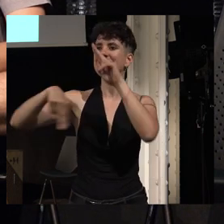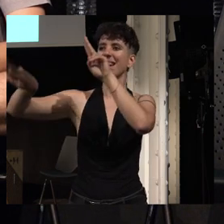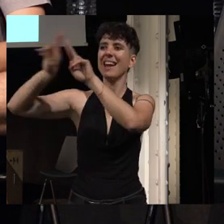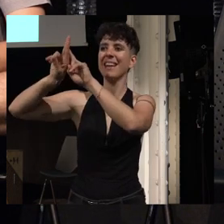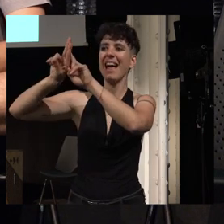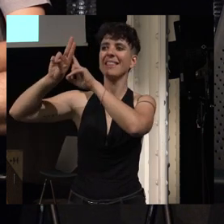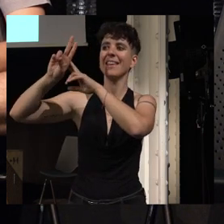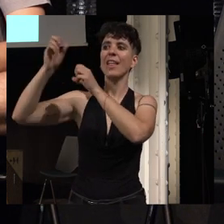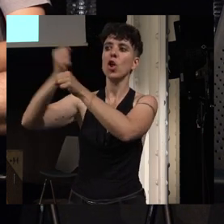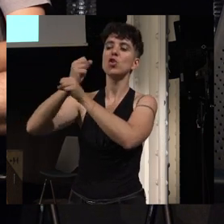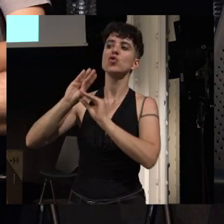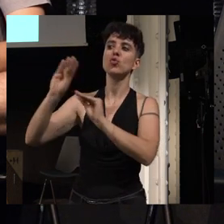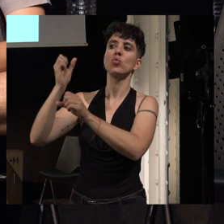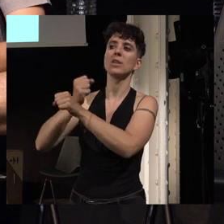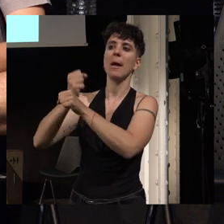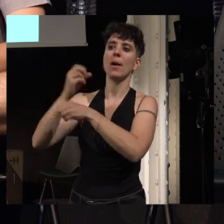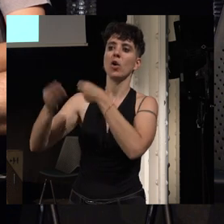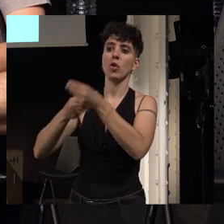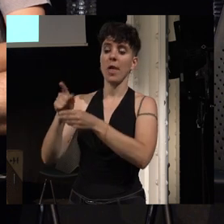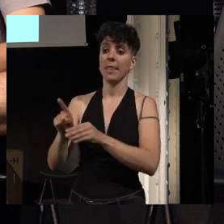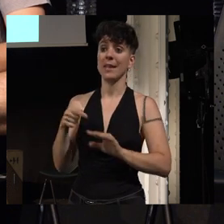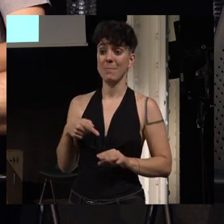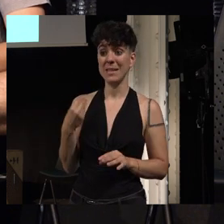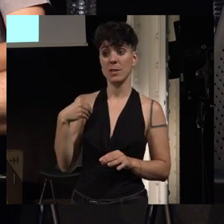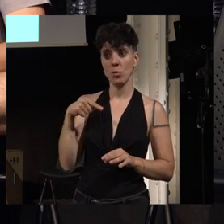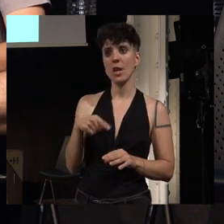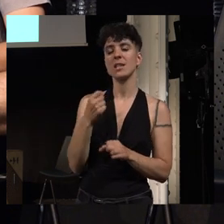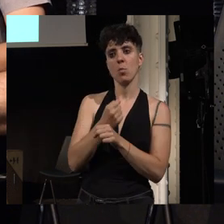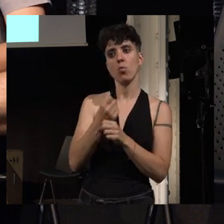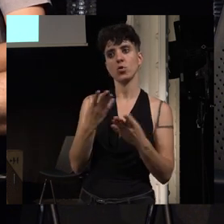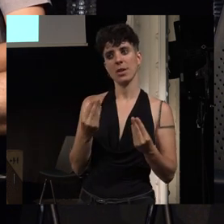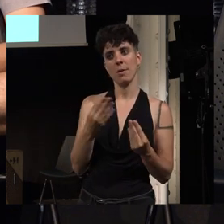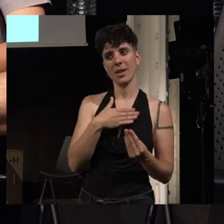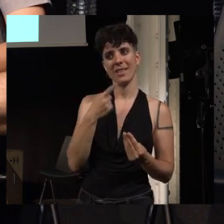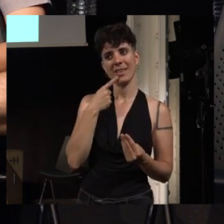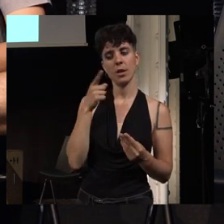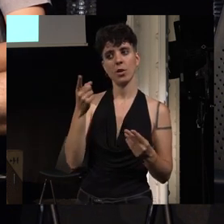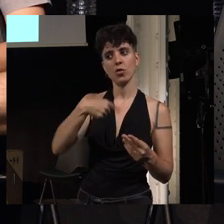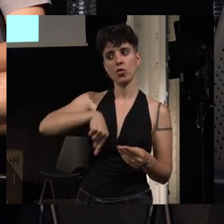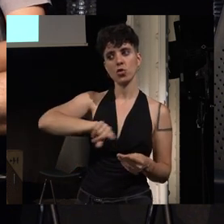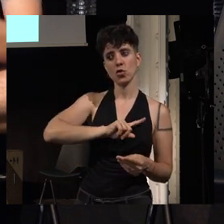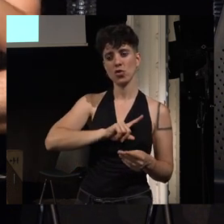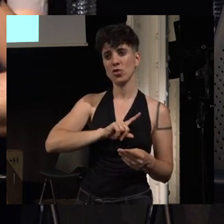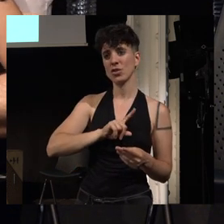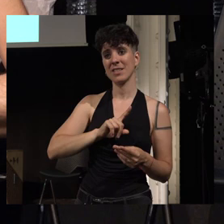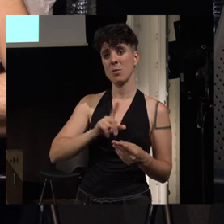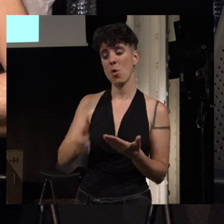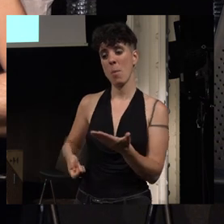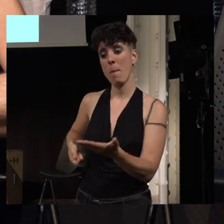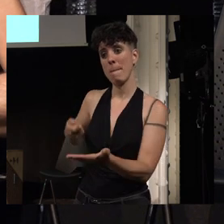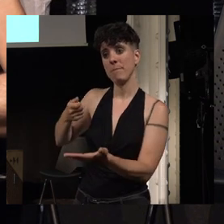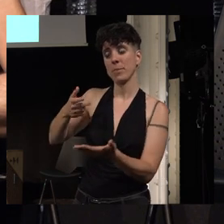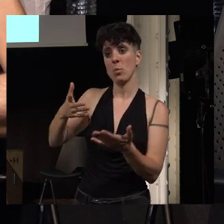está haciendo su trabajo, es mucho trabajo. O sea, ya estamos diciendo, estamos poniendo todo lo que podemos para que la